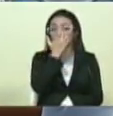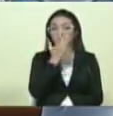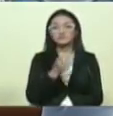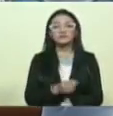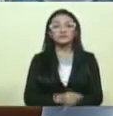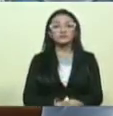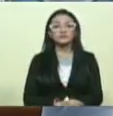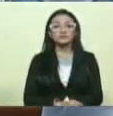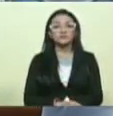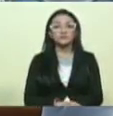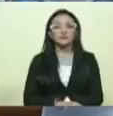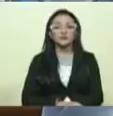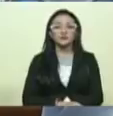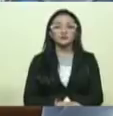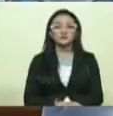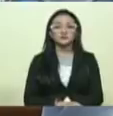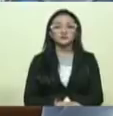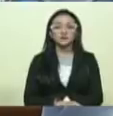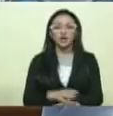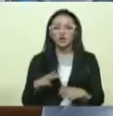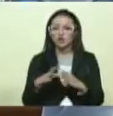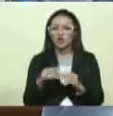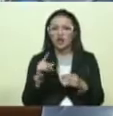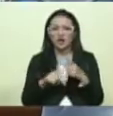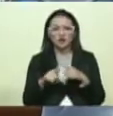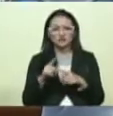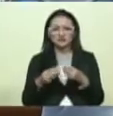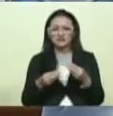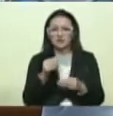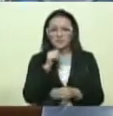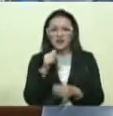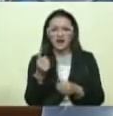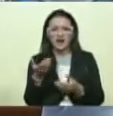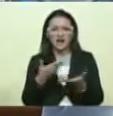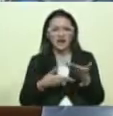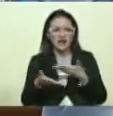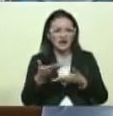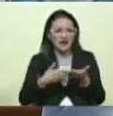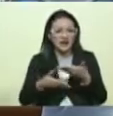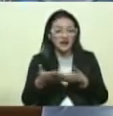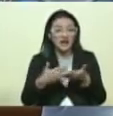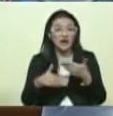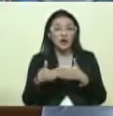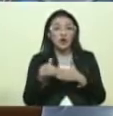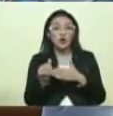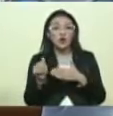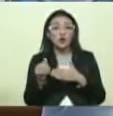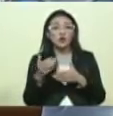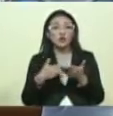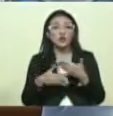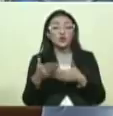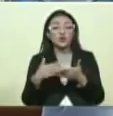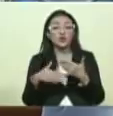todos los desmanes que se hicieron a través de los negocios del coque. Del coque.